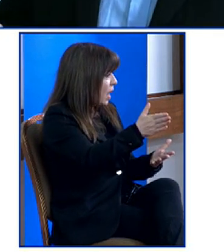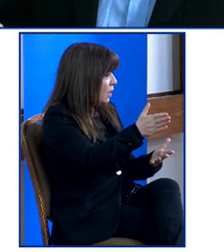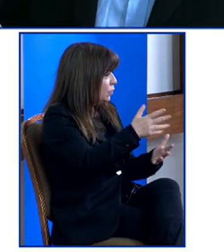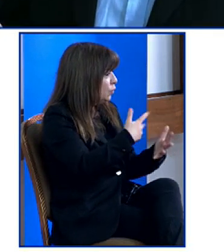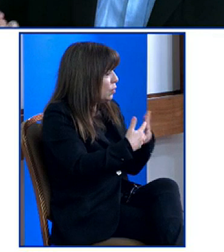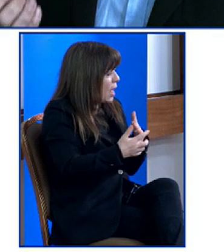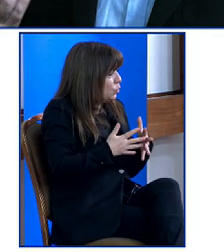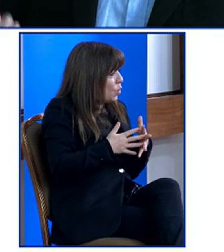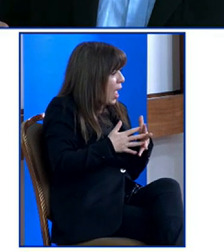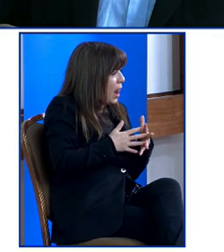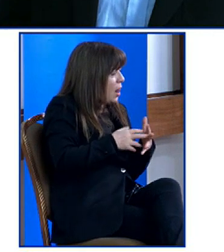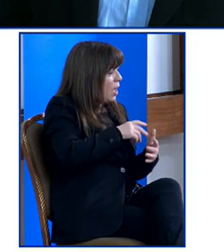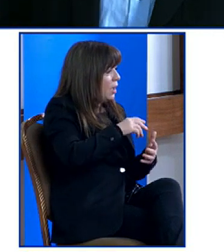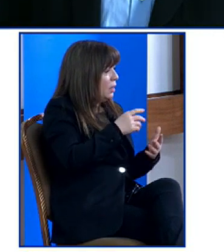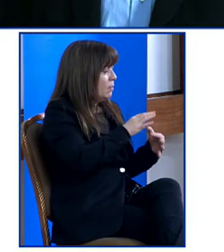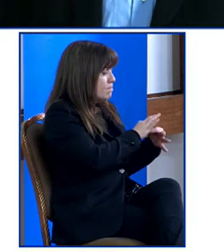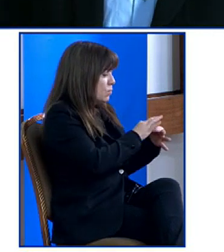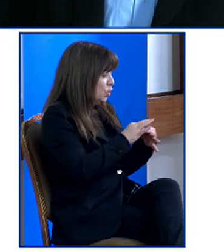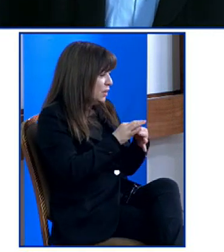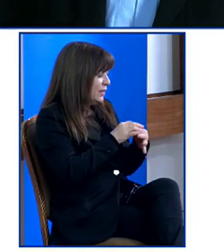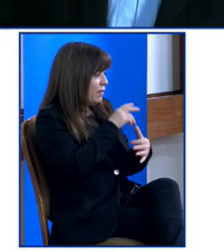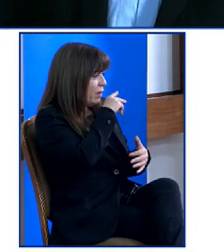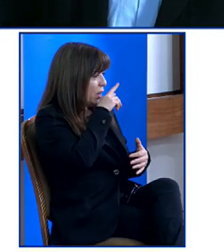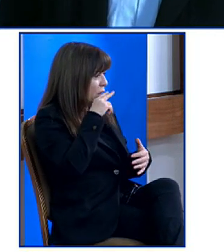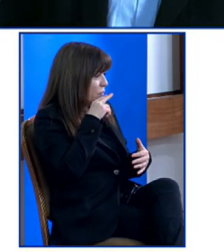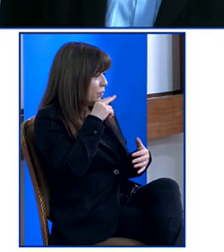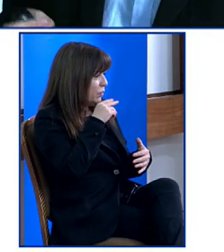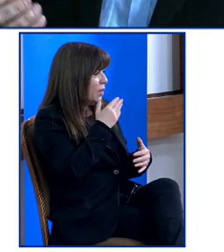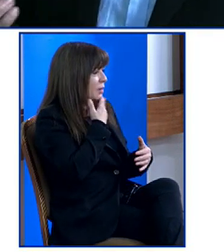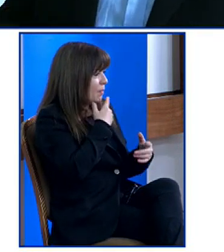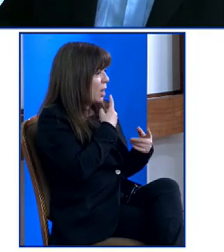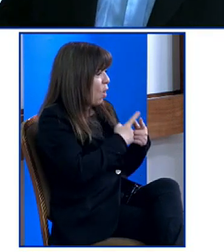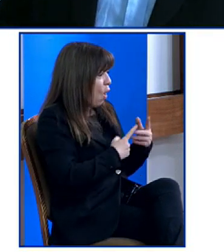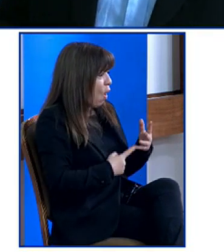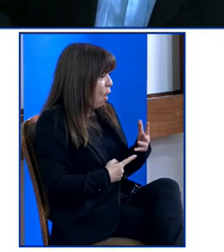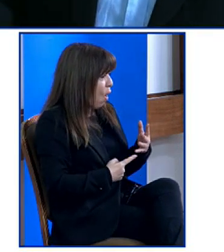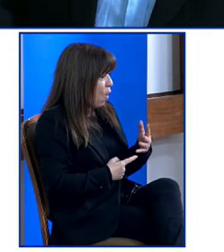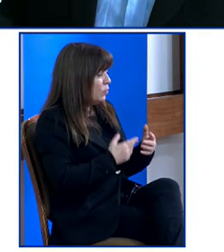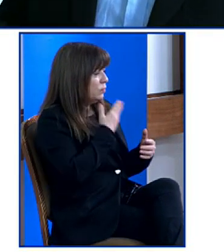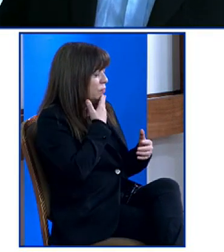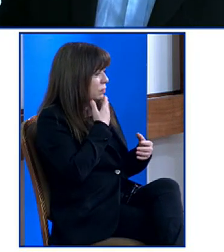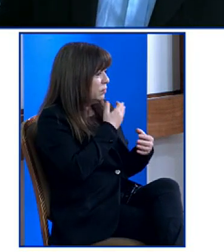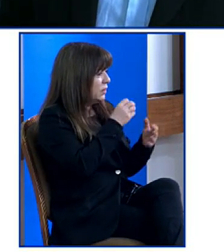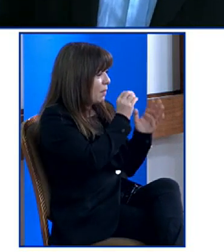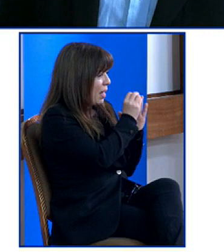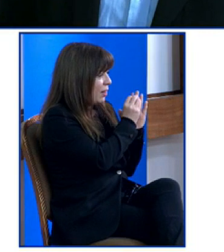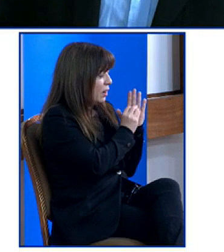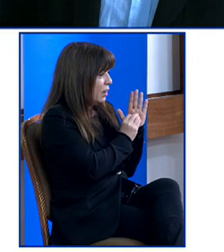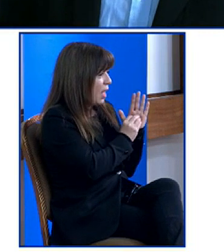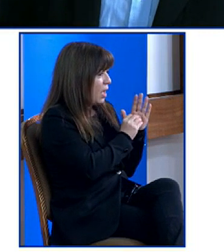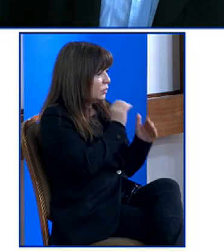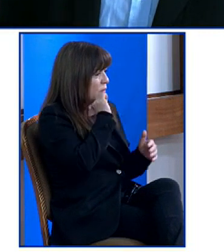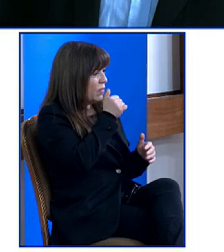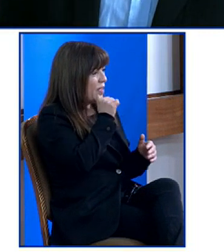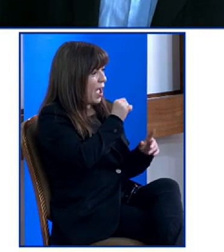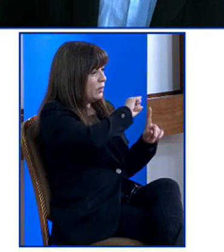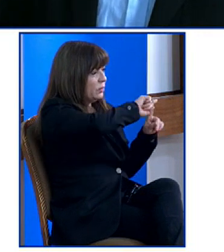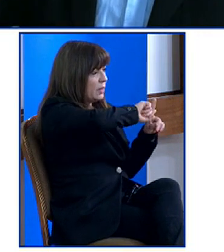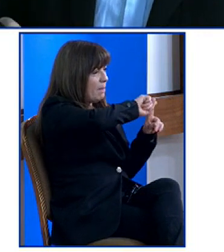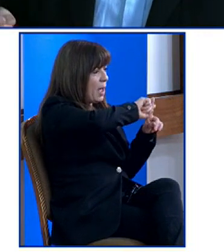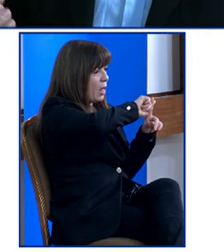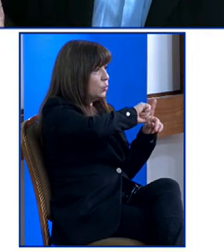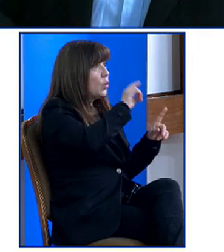causas respiratorias y causas cardiovasculares. También recoge datos diarios de temperatura